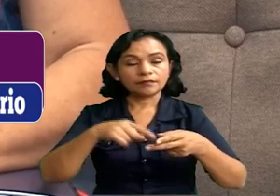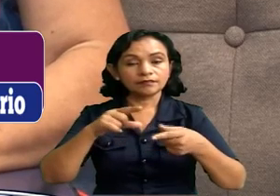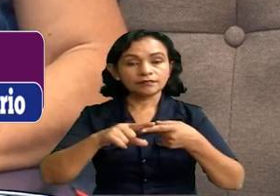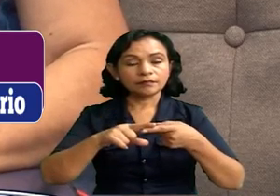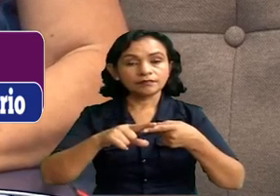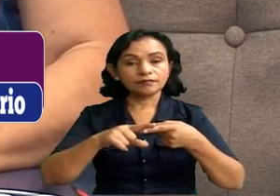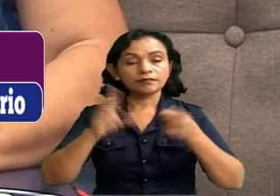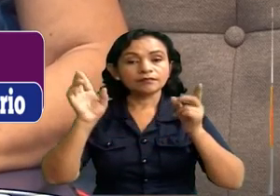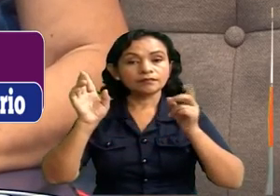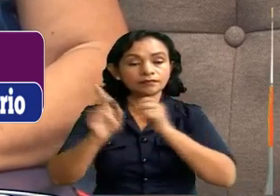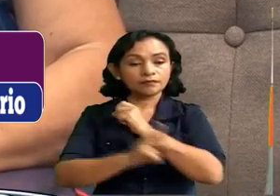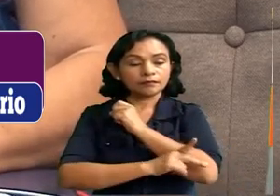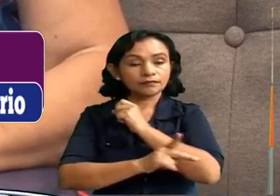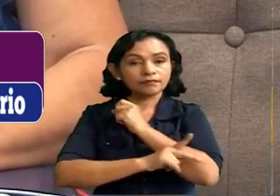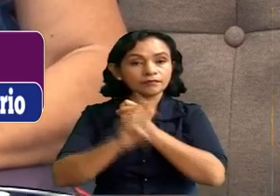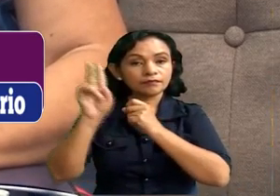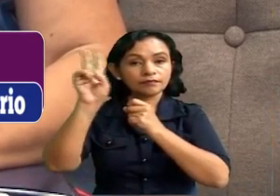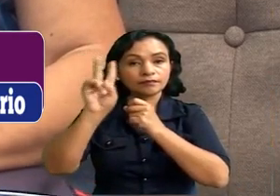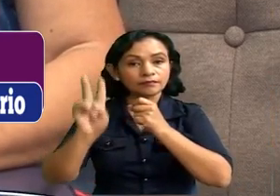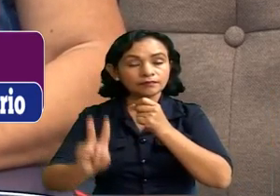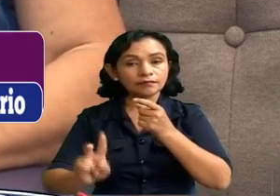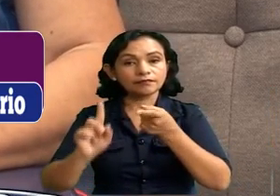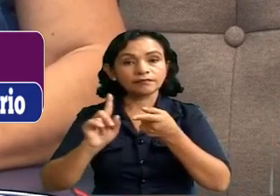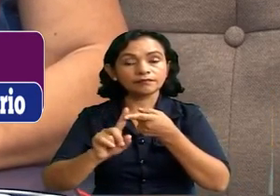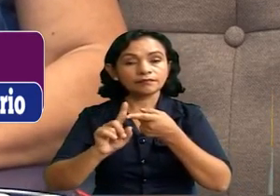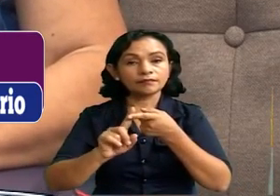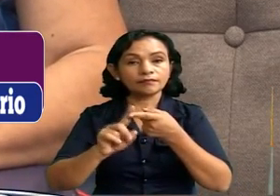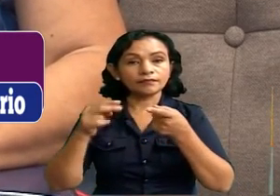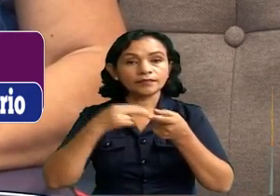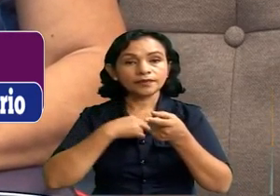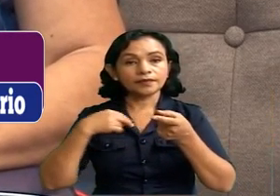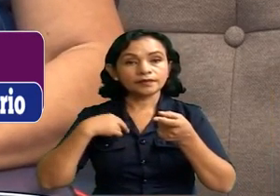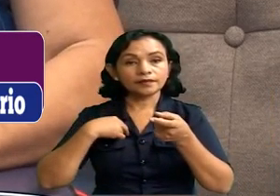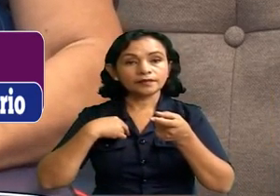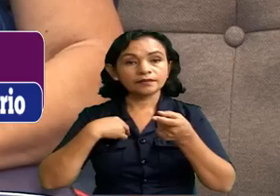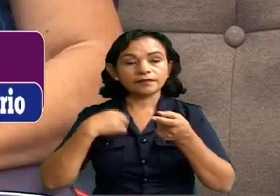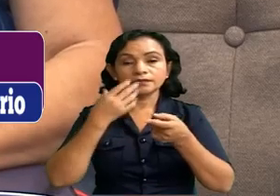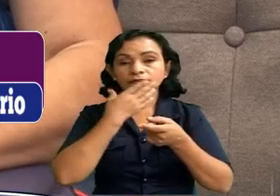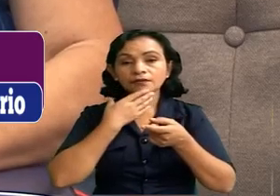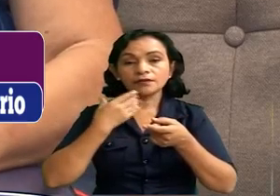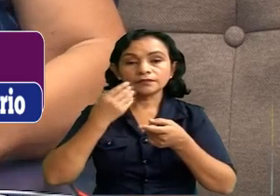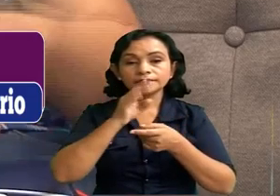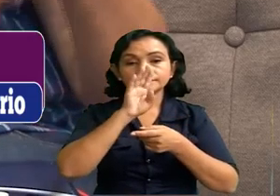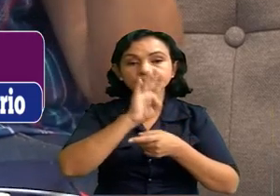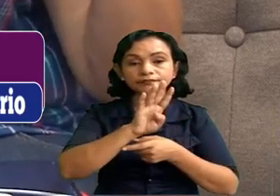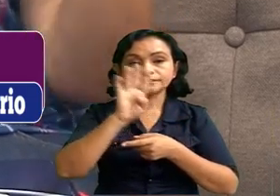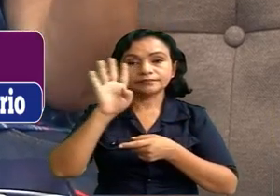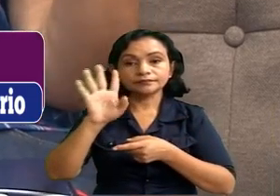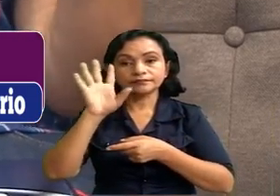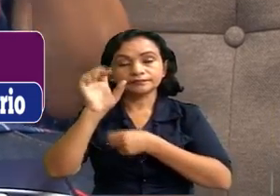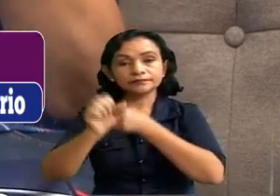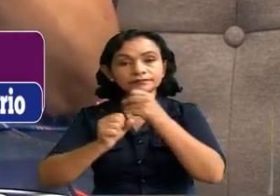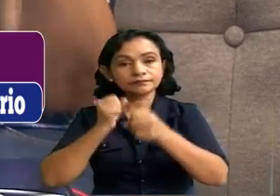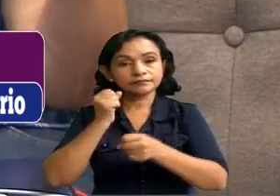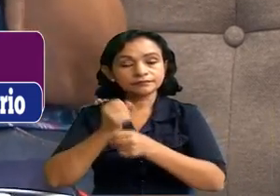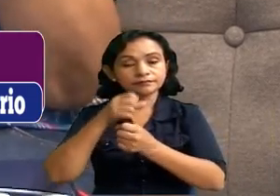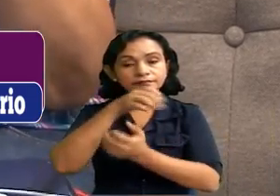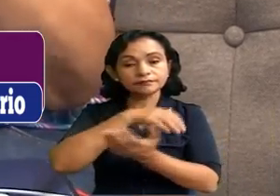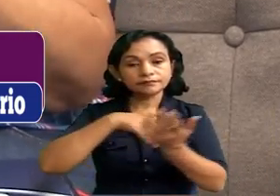República de Venezuela, hoy República Bolivariana. Vamos a compartir con los jóvenes de cuarto y quinto año que vayan conociendo esa